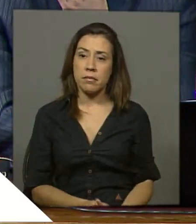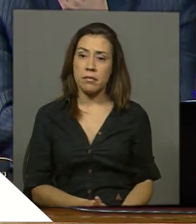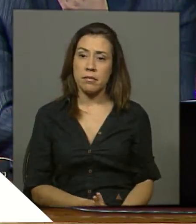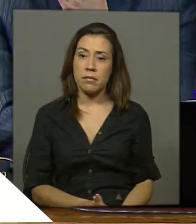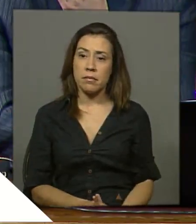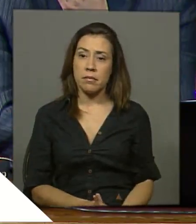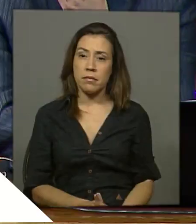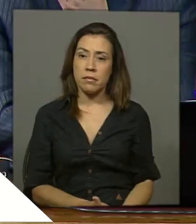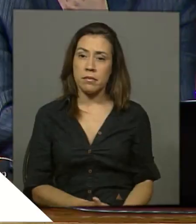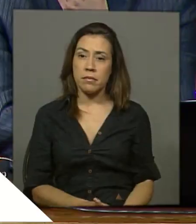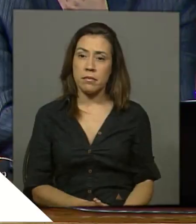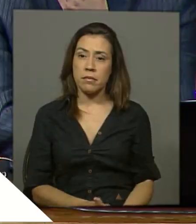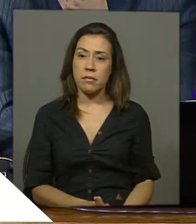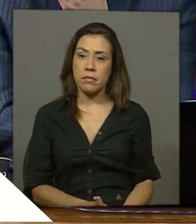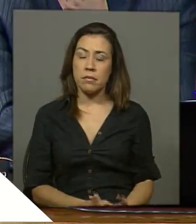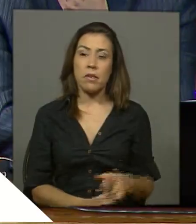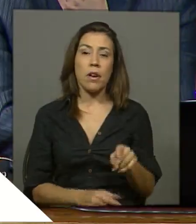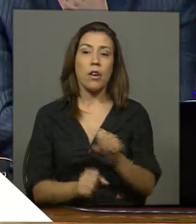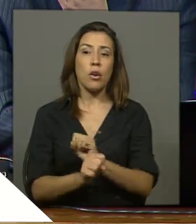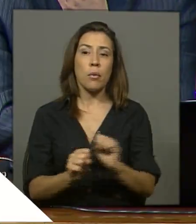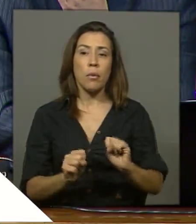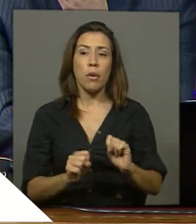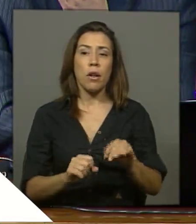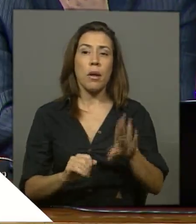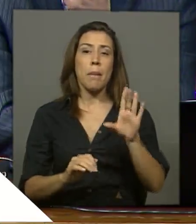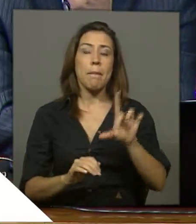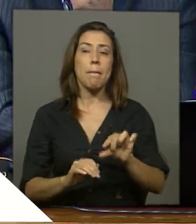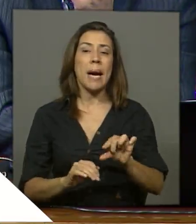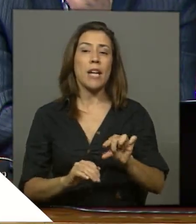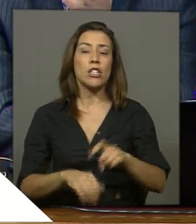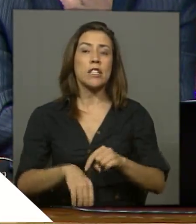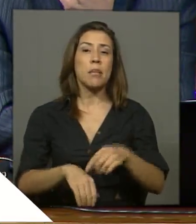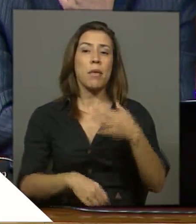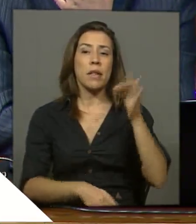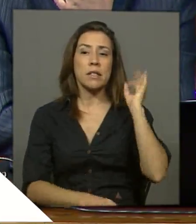nada no una hora imposible porque ya menos tiempo